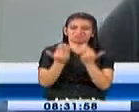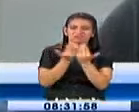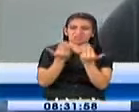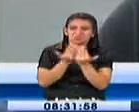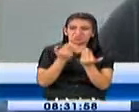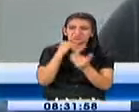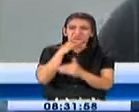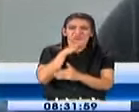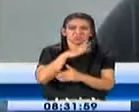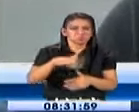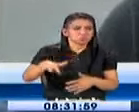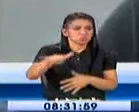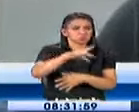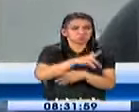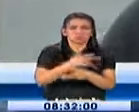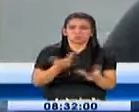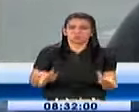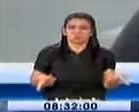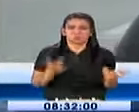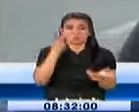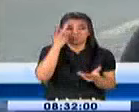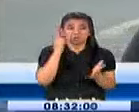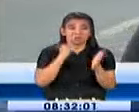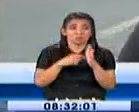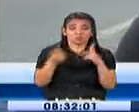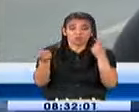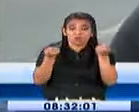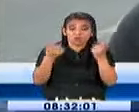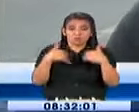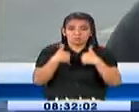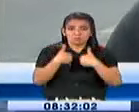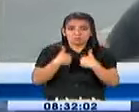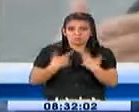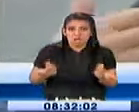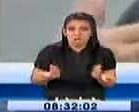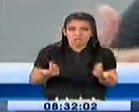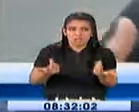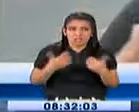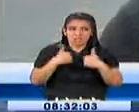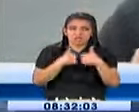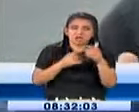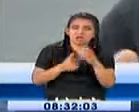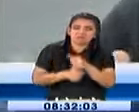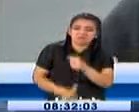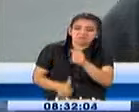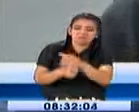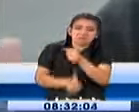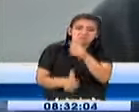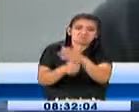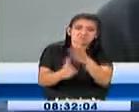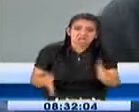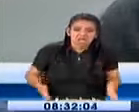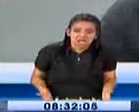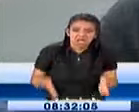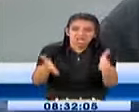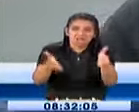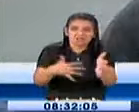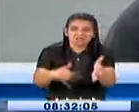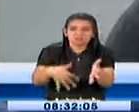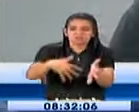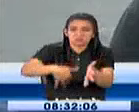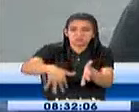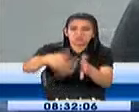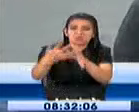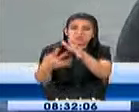La contaminación es enorme porque, por ejemplo, no hay control de perros. Los perros hacen sus necesidades en la calle y eso va